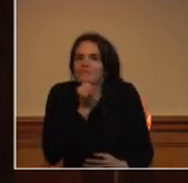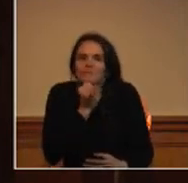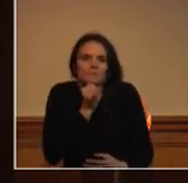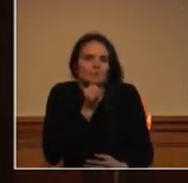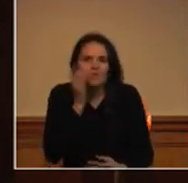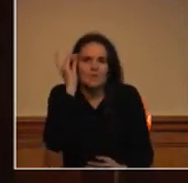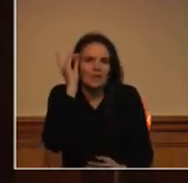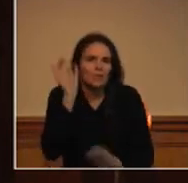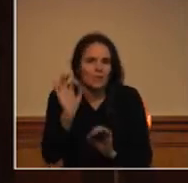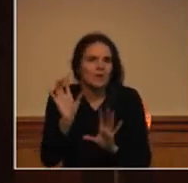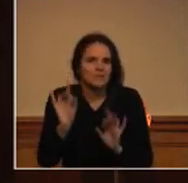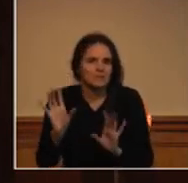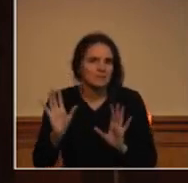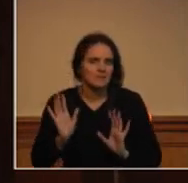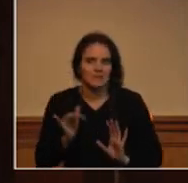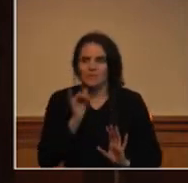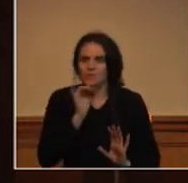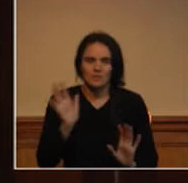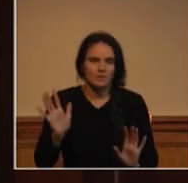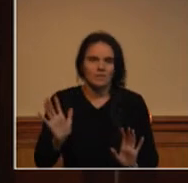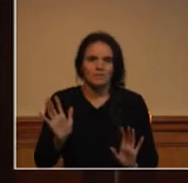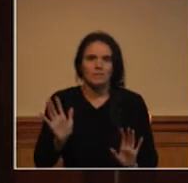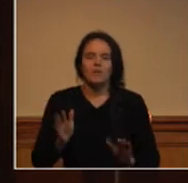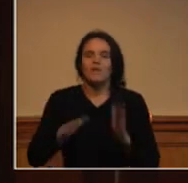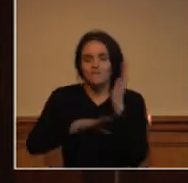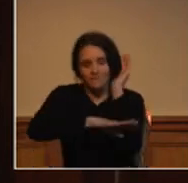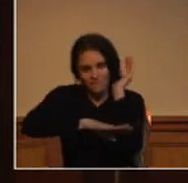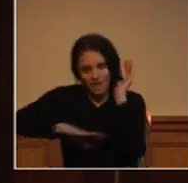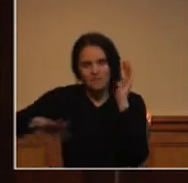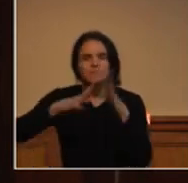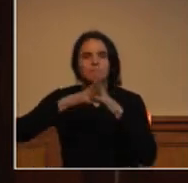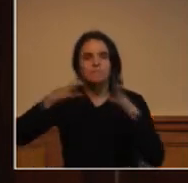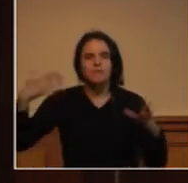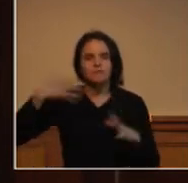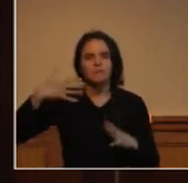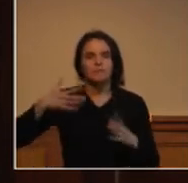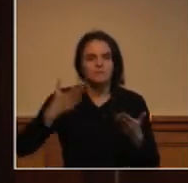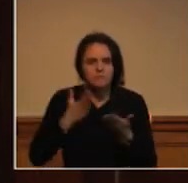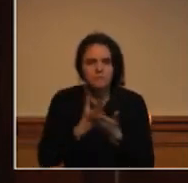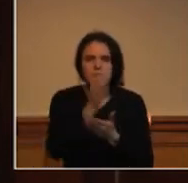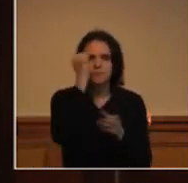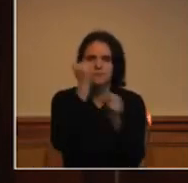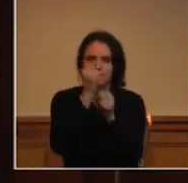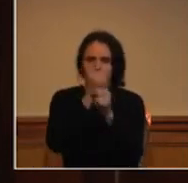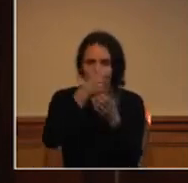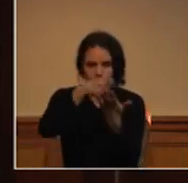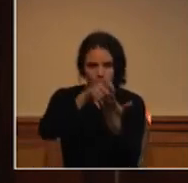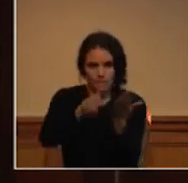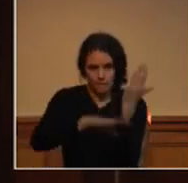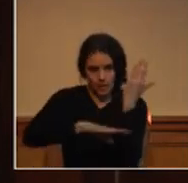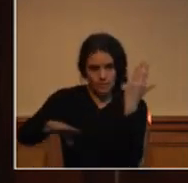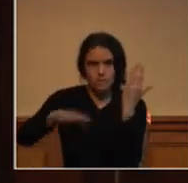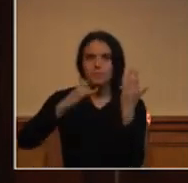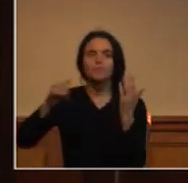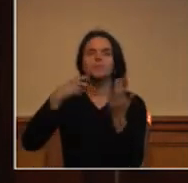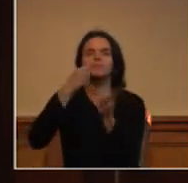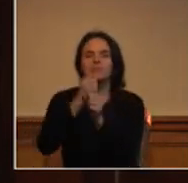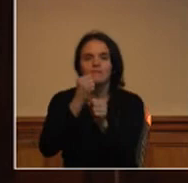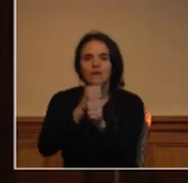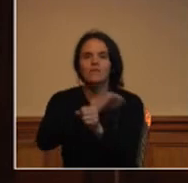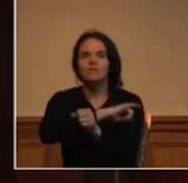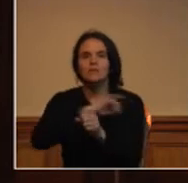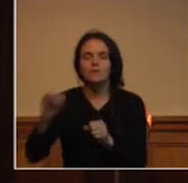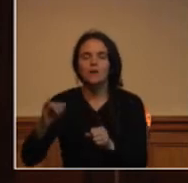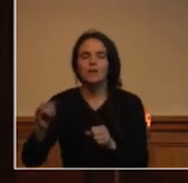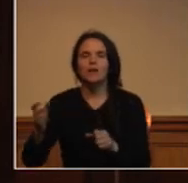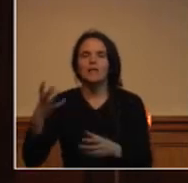esto. Tomen la línea de base, empiecen a trabajar y si necesitan inspiración, está el